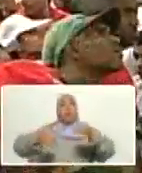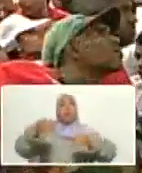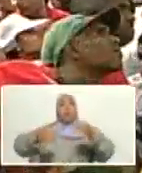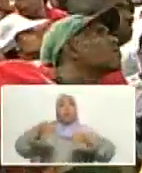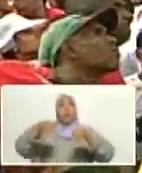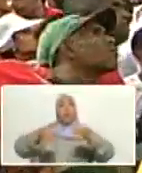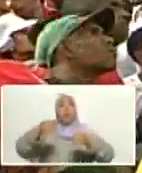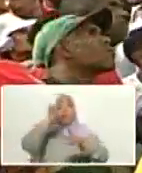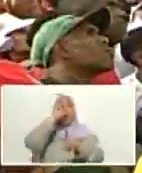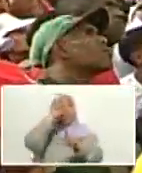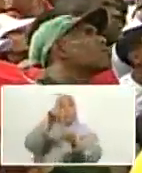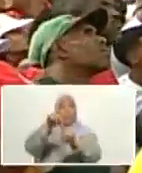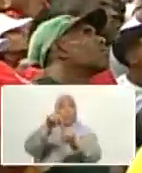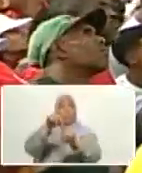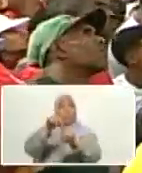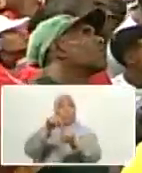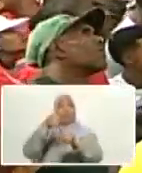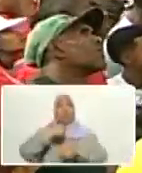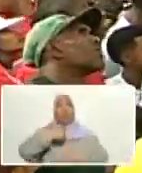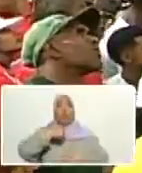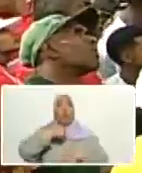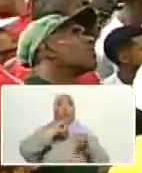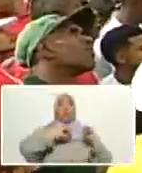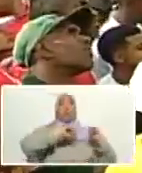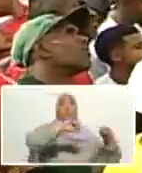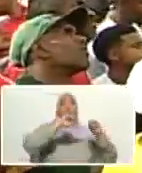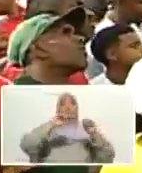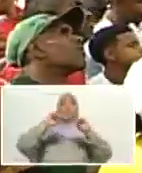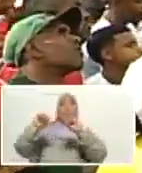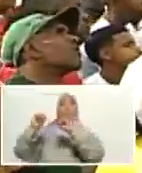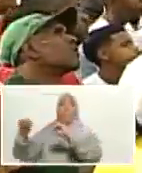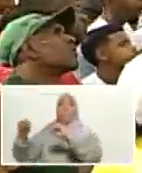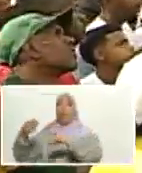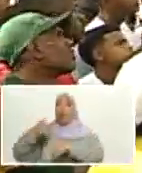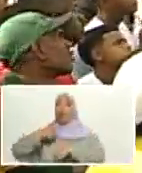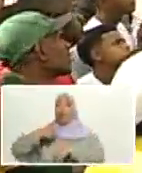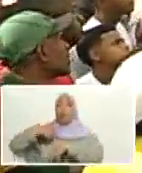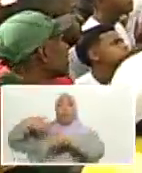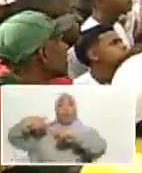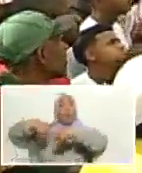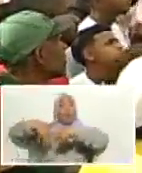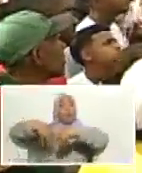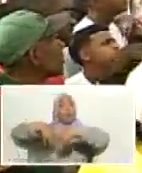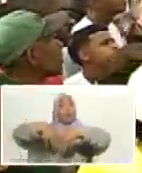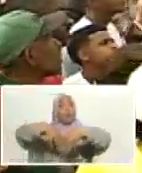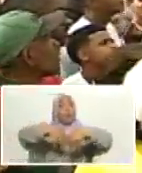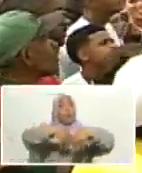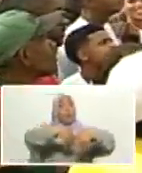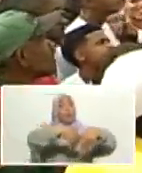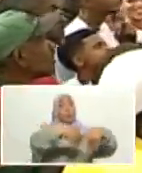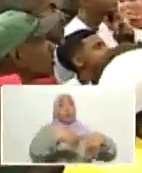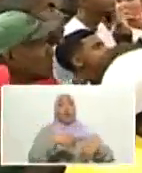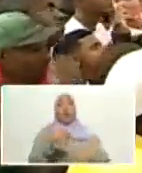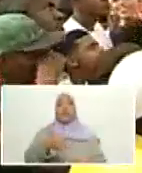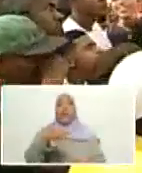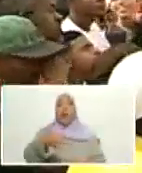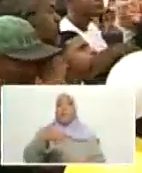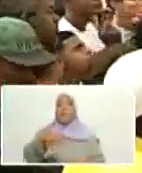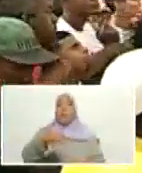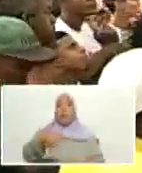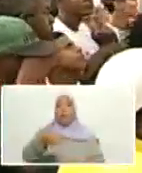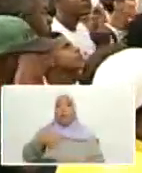Y yo los llamo a ustedes a mantenerse movilizados permanentemente, a